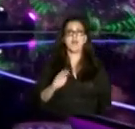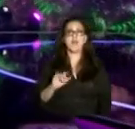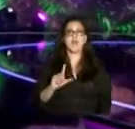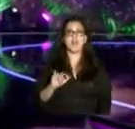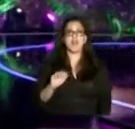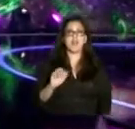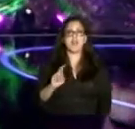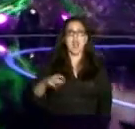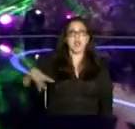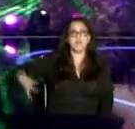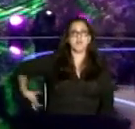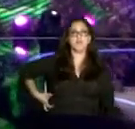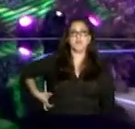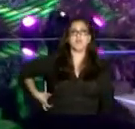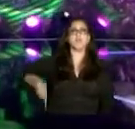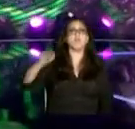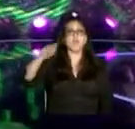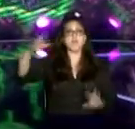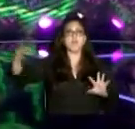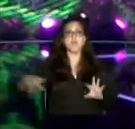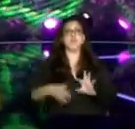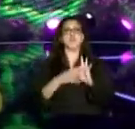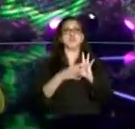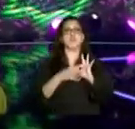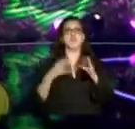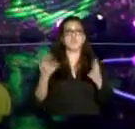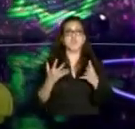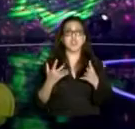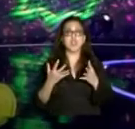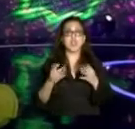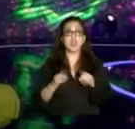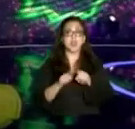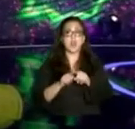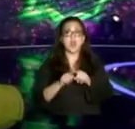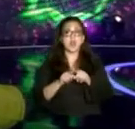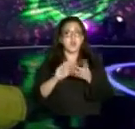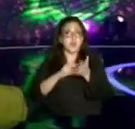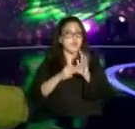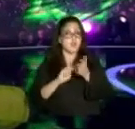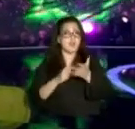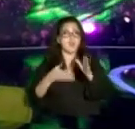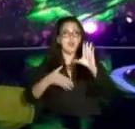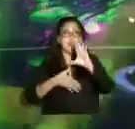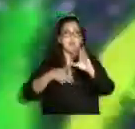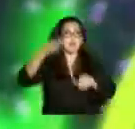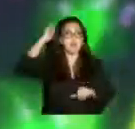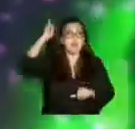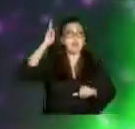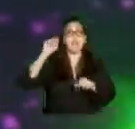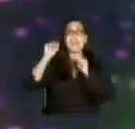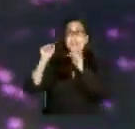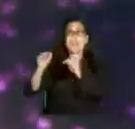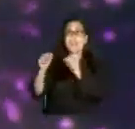cáncer de vesícula biliar se asocia con la ancestría amerindia. En pueblos donde hay más componente